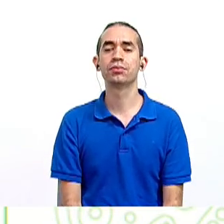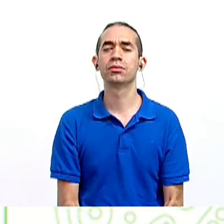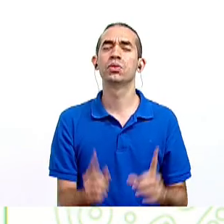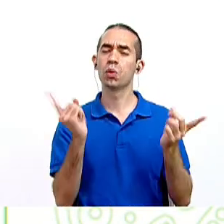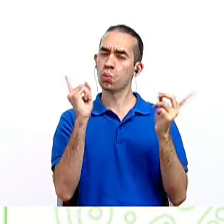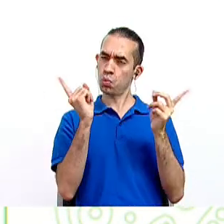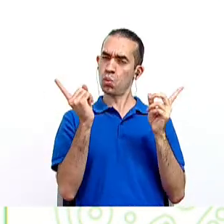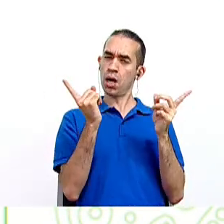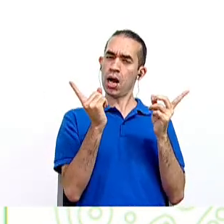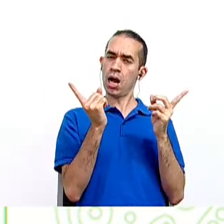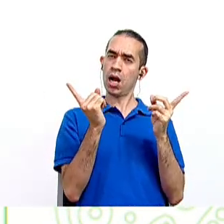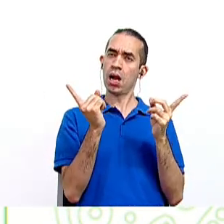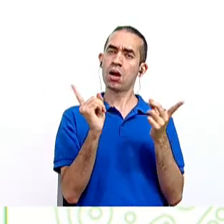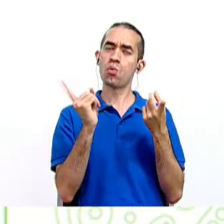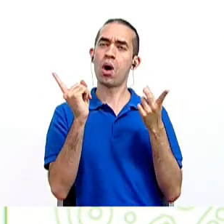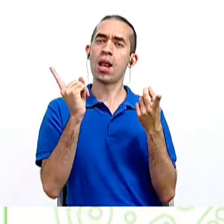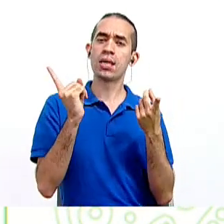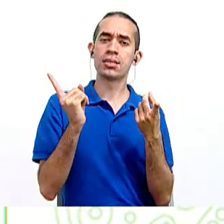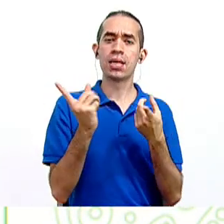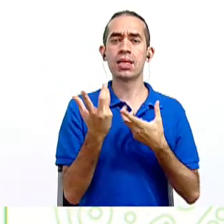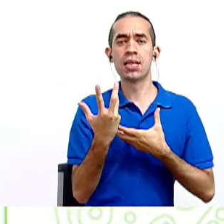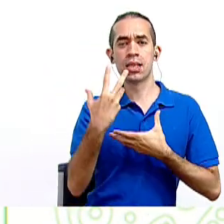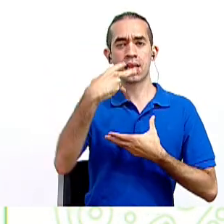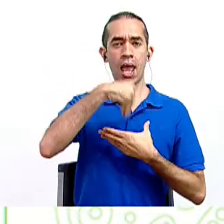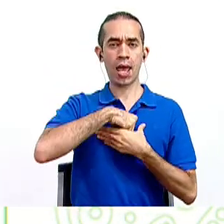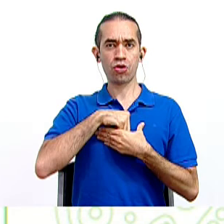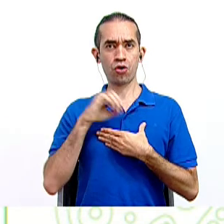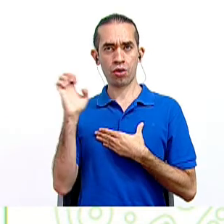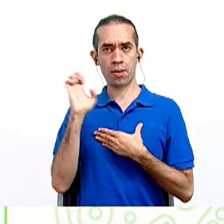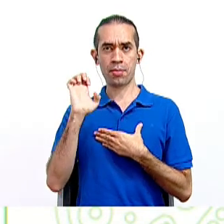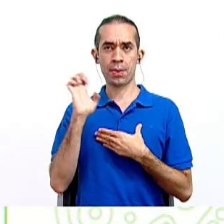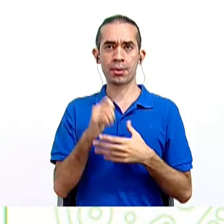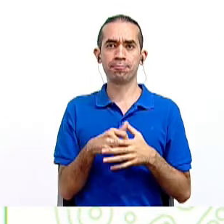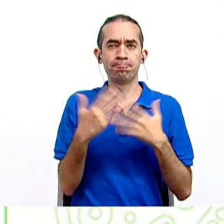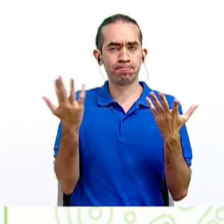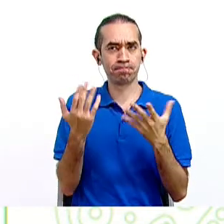reacciones químicas, a ver si logran reconocer cuál de ellas es endotérmica.